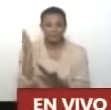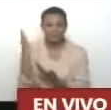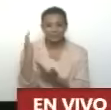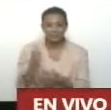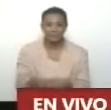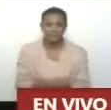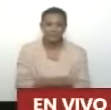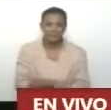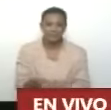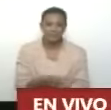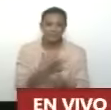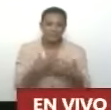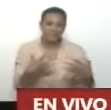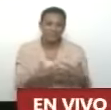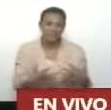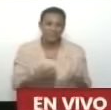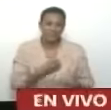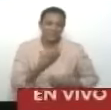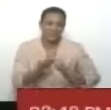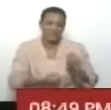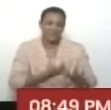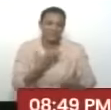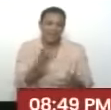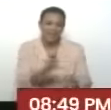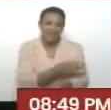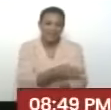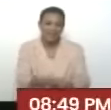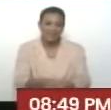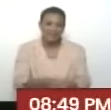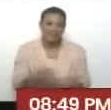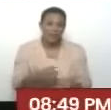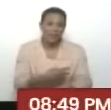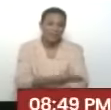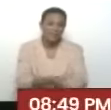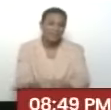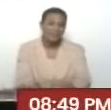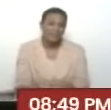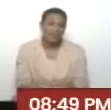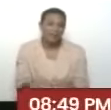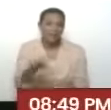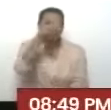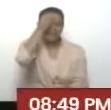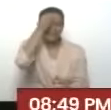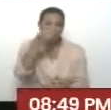con mucho amor. Y muy tarde comprendí,